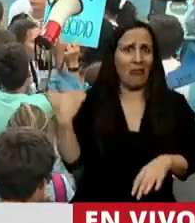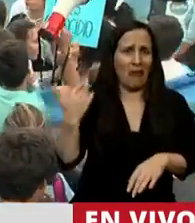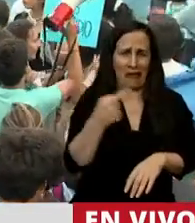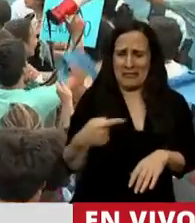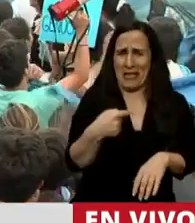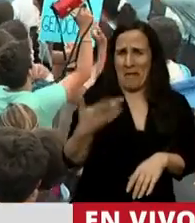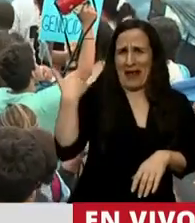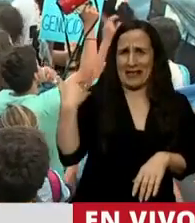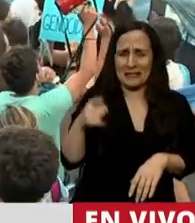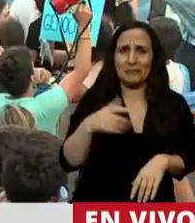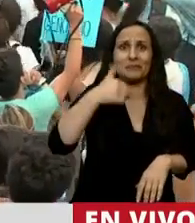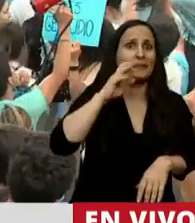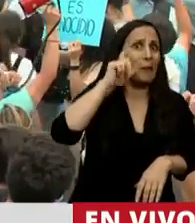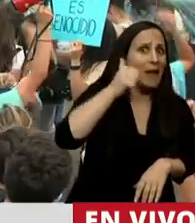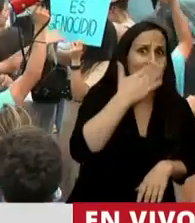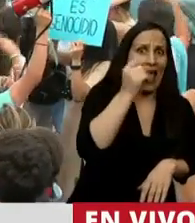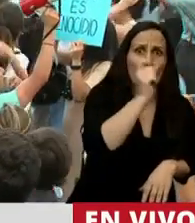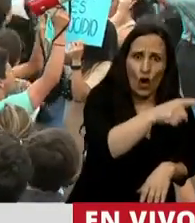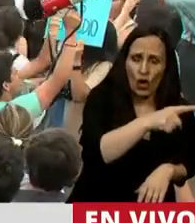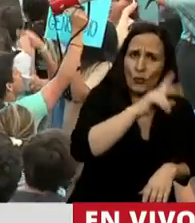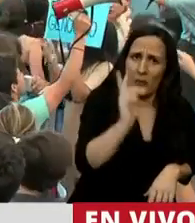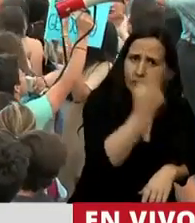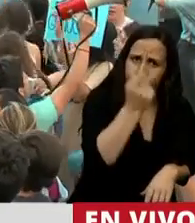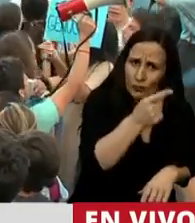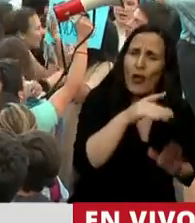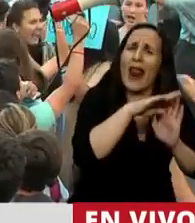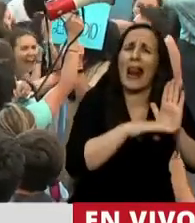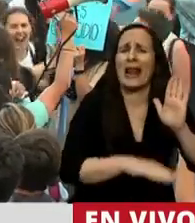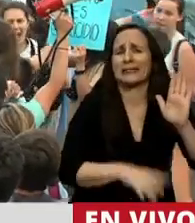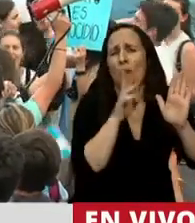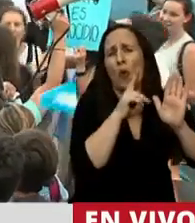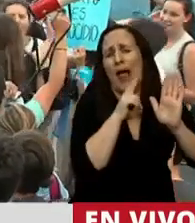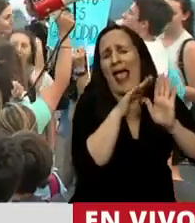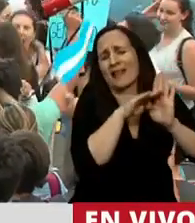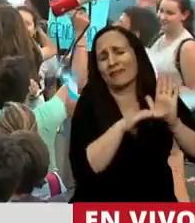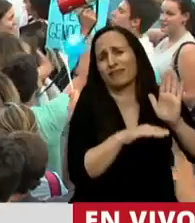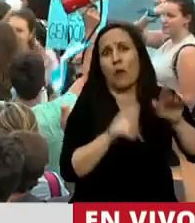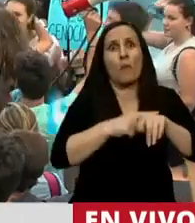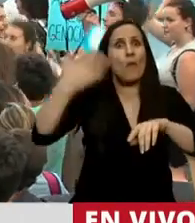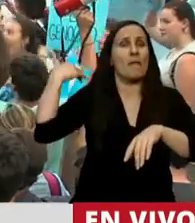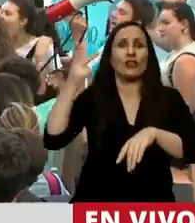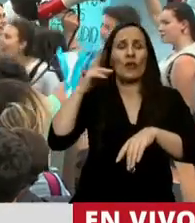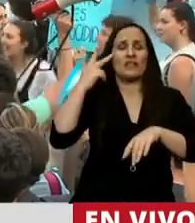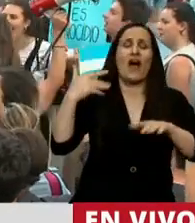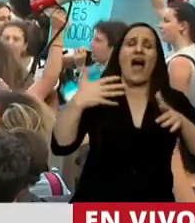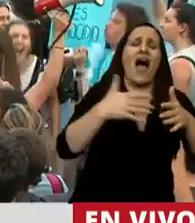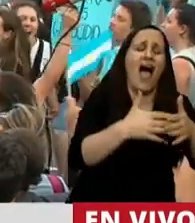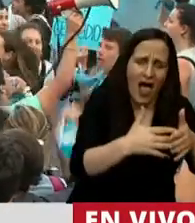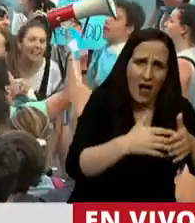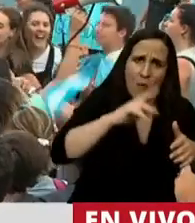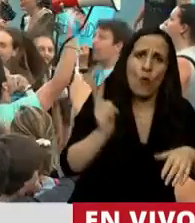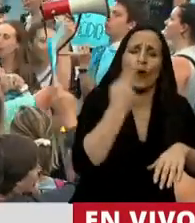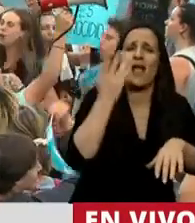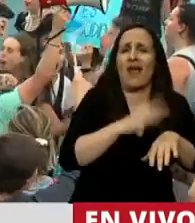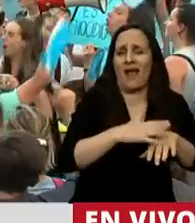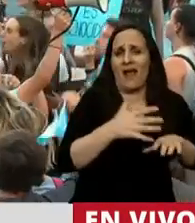pocas semanas, Mariela en Córdoba se sumó a una larga lista de mujeres que desde aquel momento hasta ahora